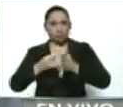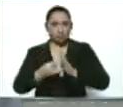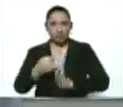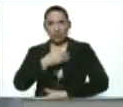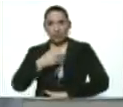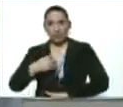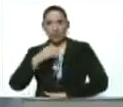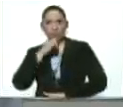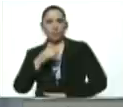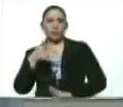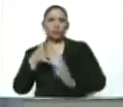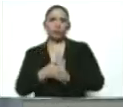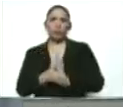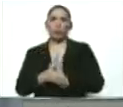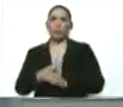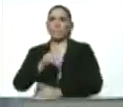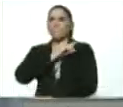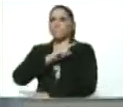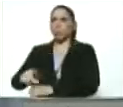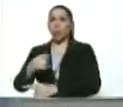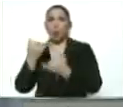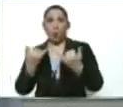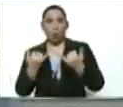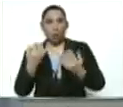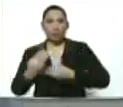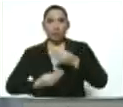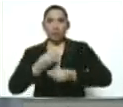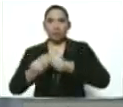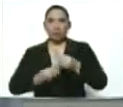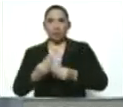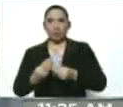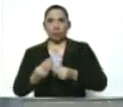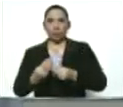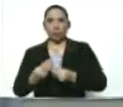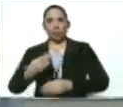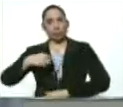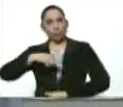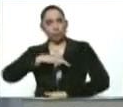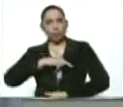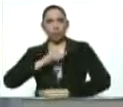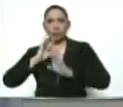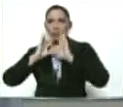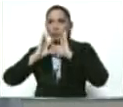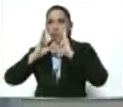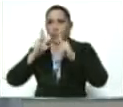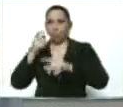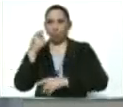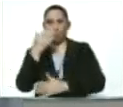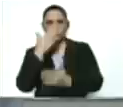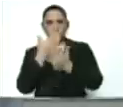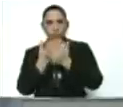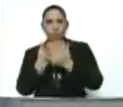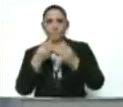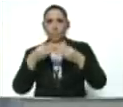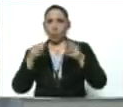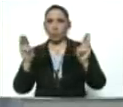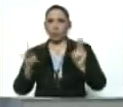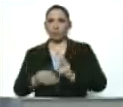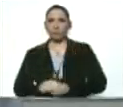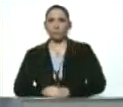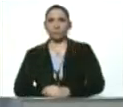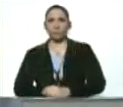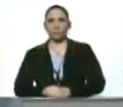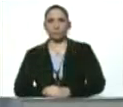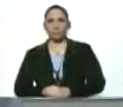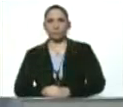informar sobre las imputaciones que se están realizando en este momento mientras estamos nosotros en esta comparecencia pública ante